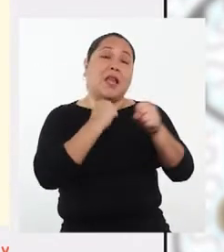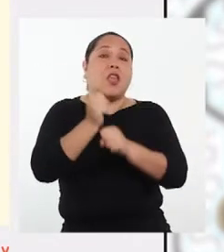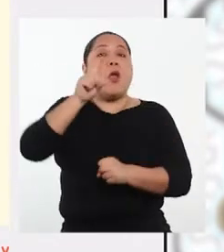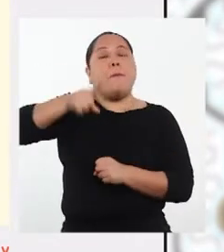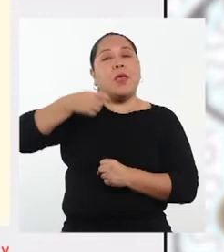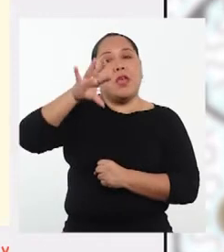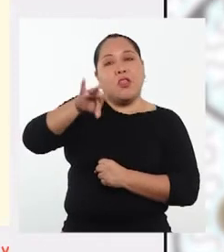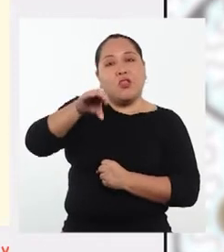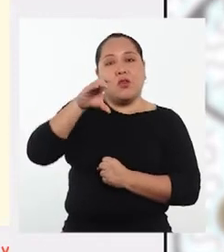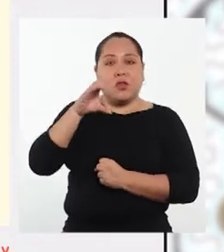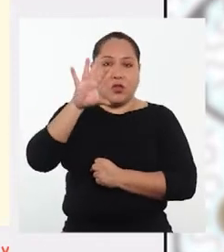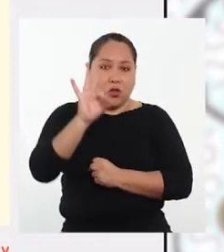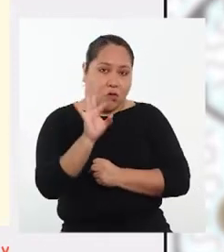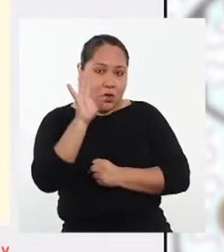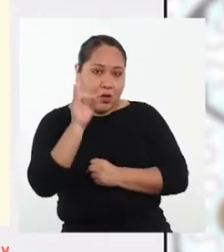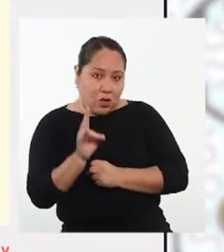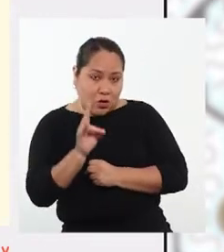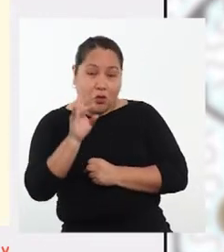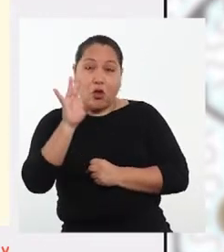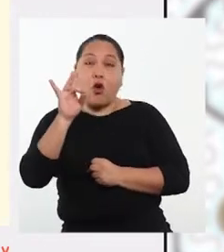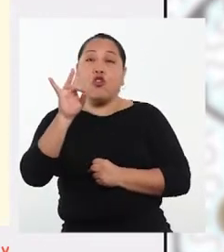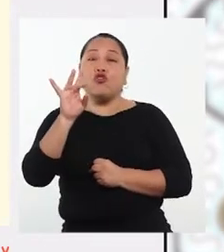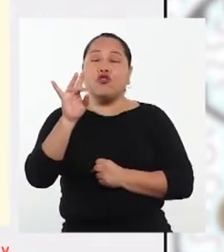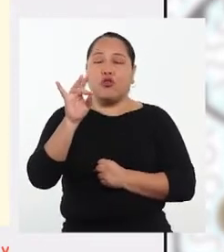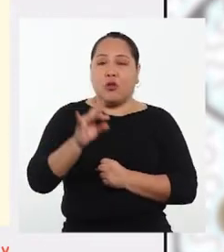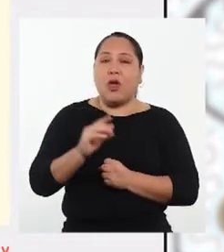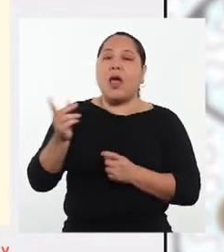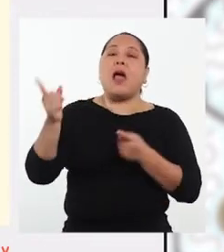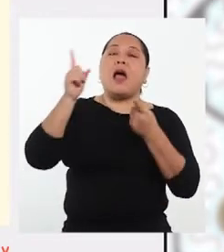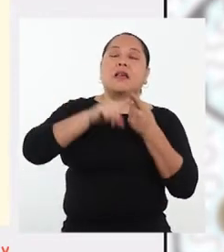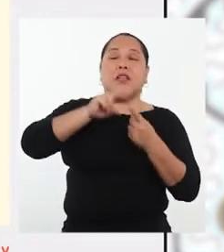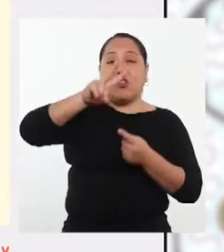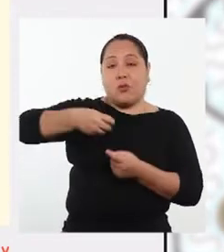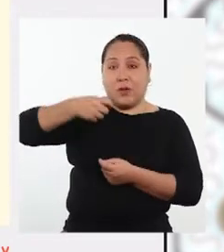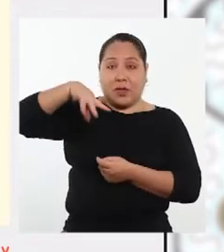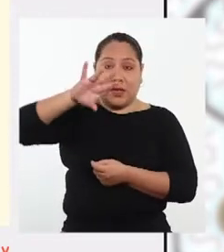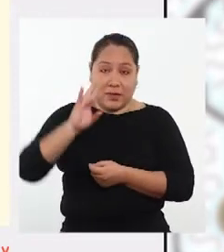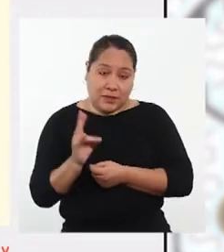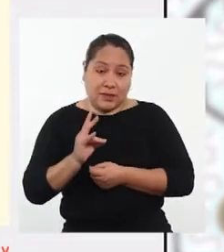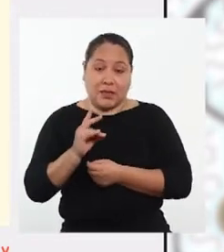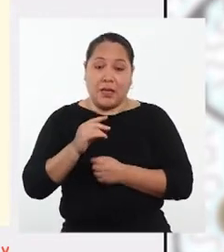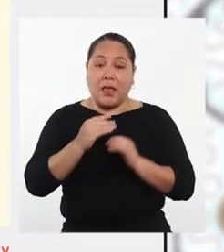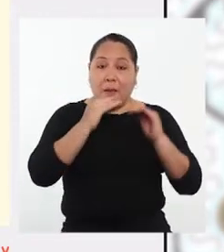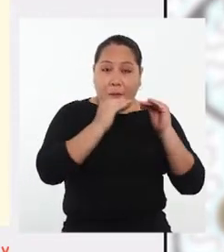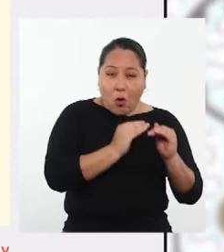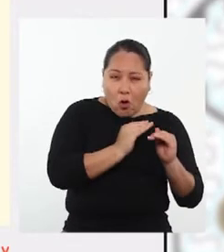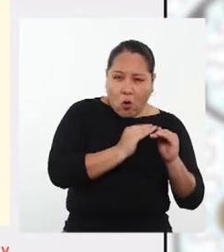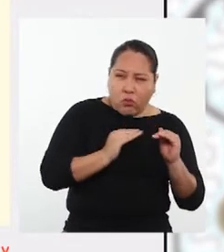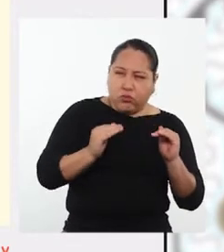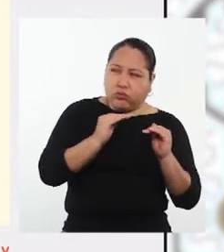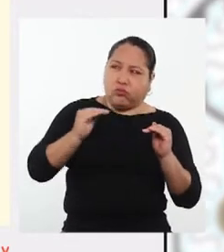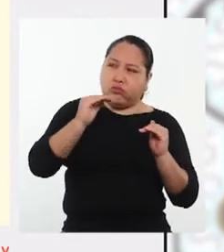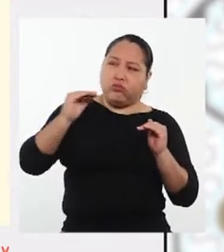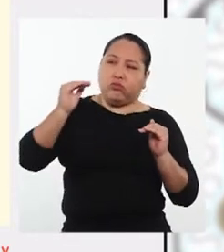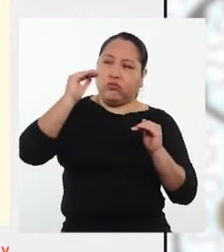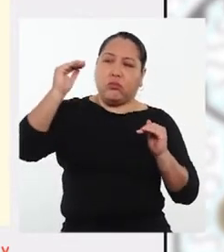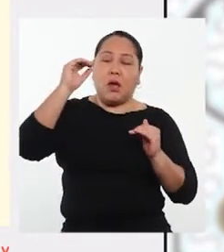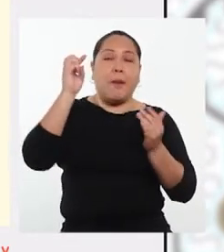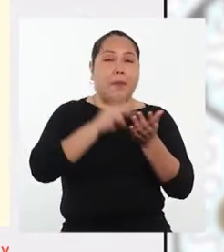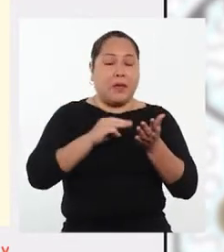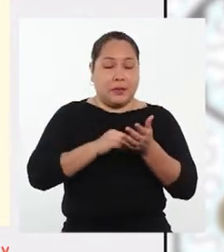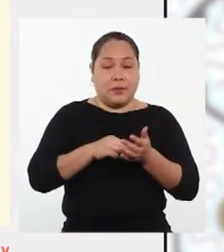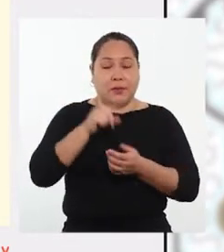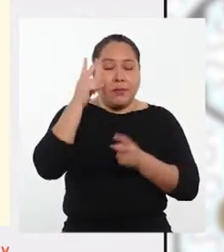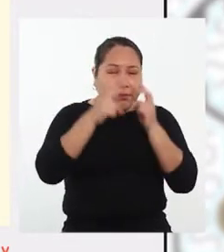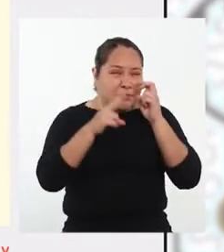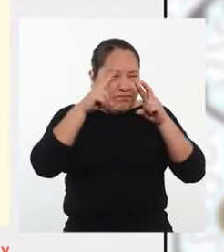año 1998 hasta el 2017, ordenados de menor a mayor temperatura. ¿Qué les parece